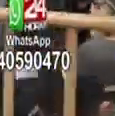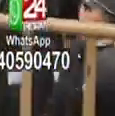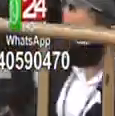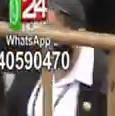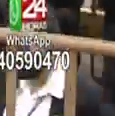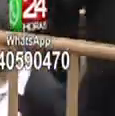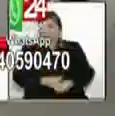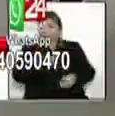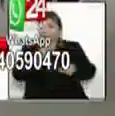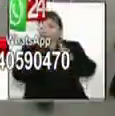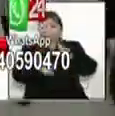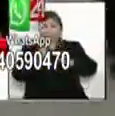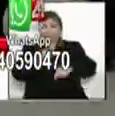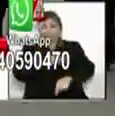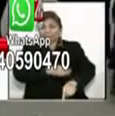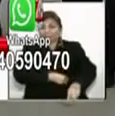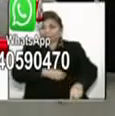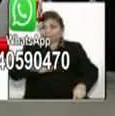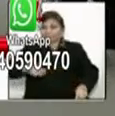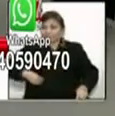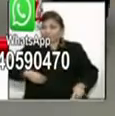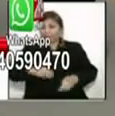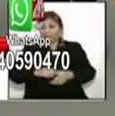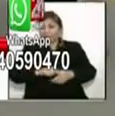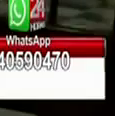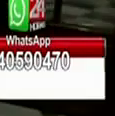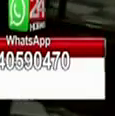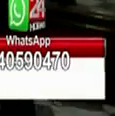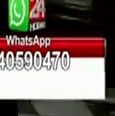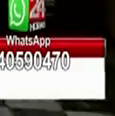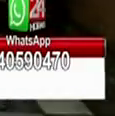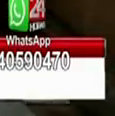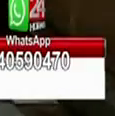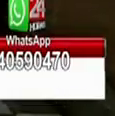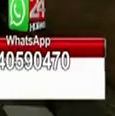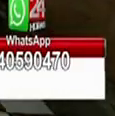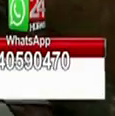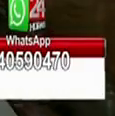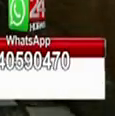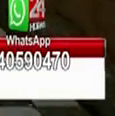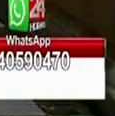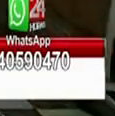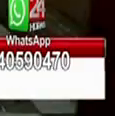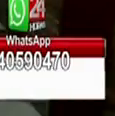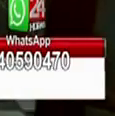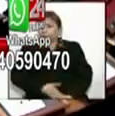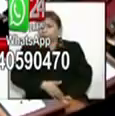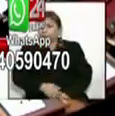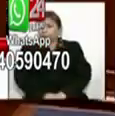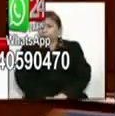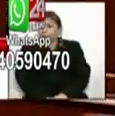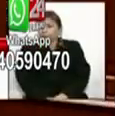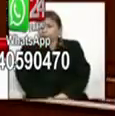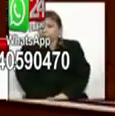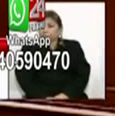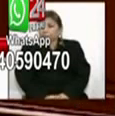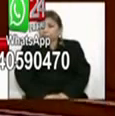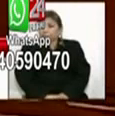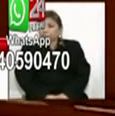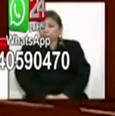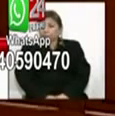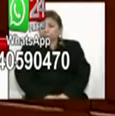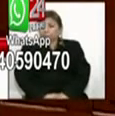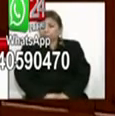al Congreso de la República para exponer y debatir la política general del gobierno. Con un discurso diferente